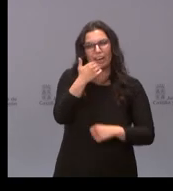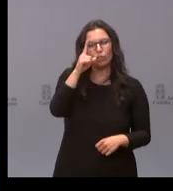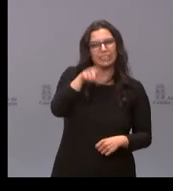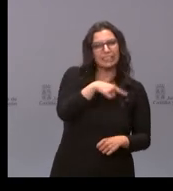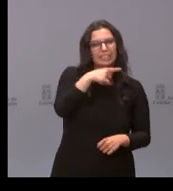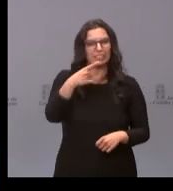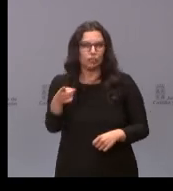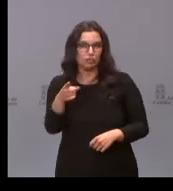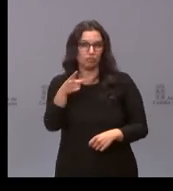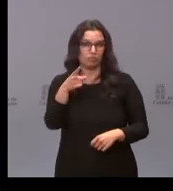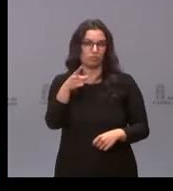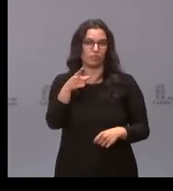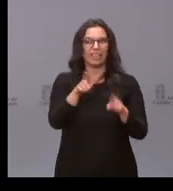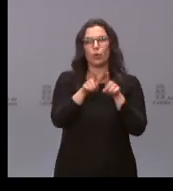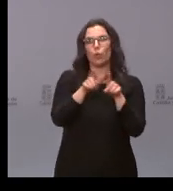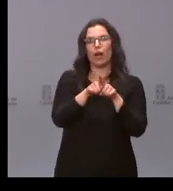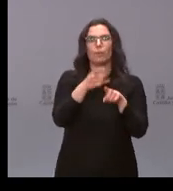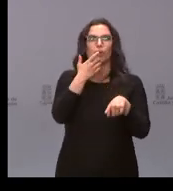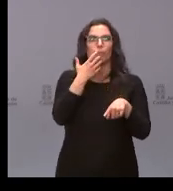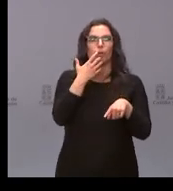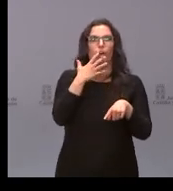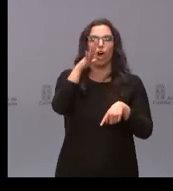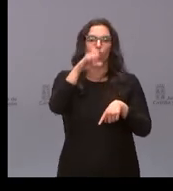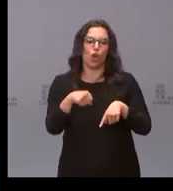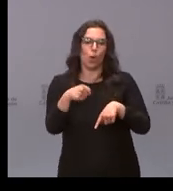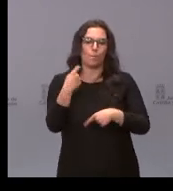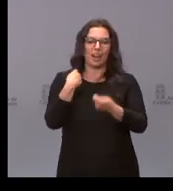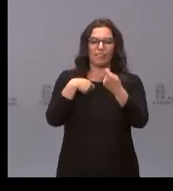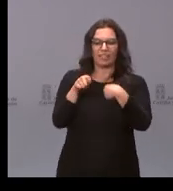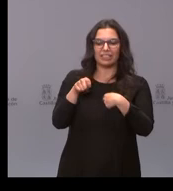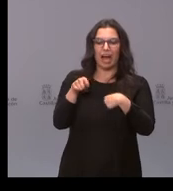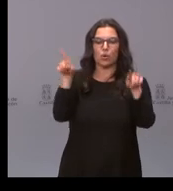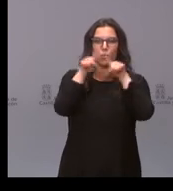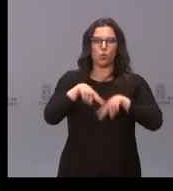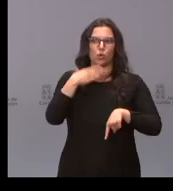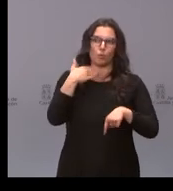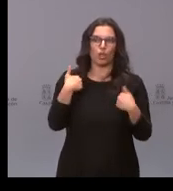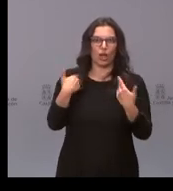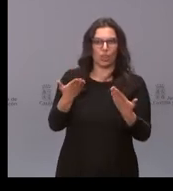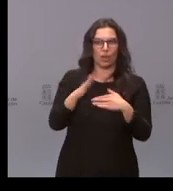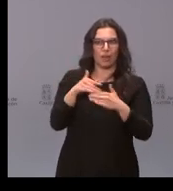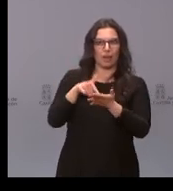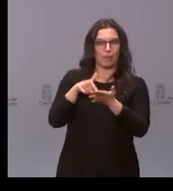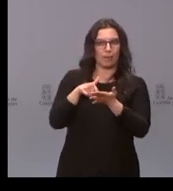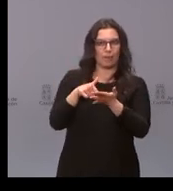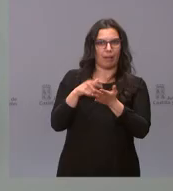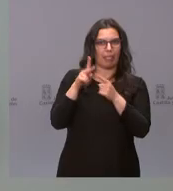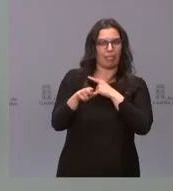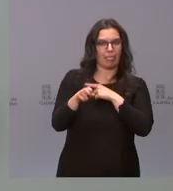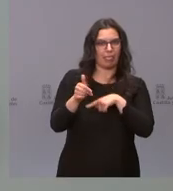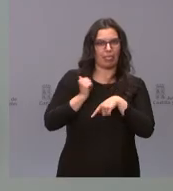impuesto de disfrazar compraventas como donaciones sólo es posible con muchas gracias